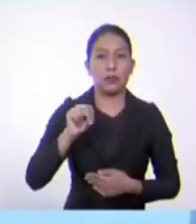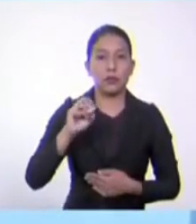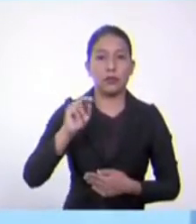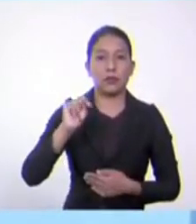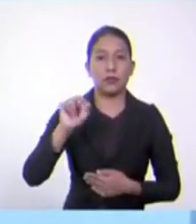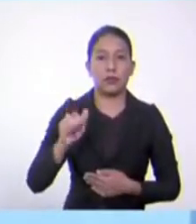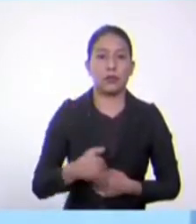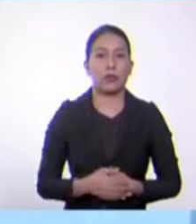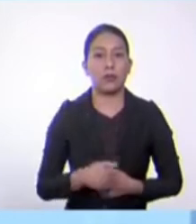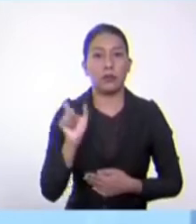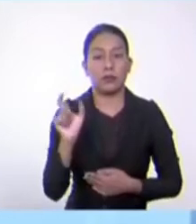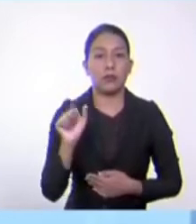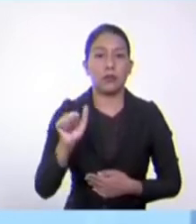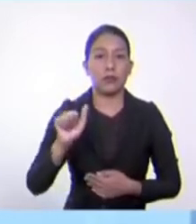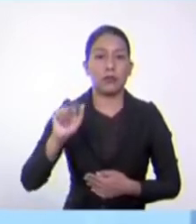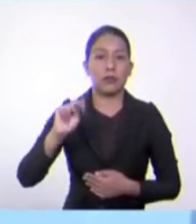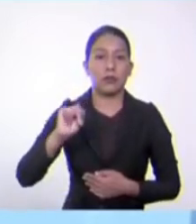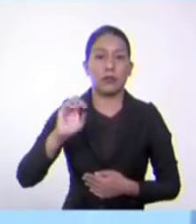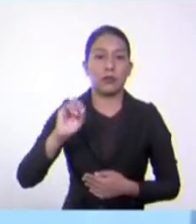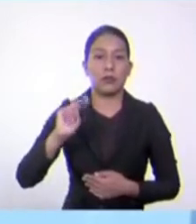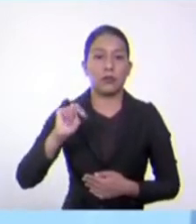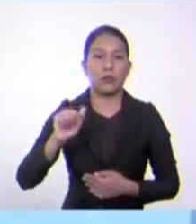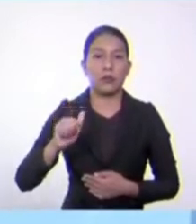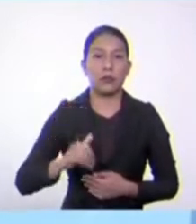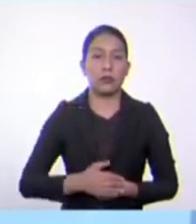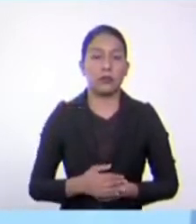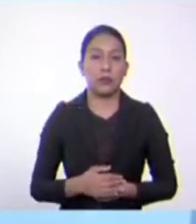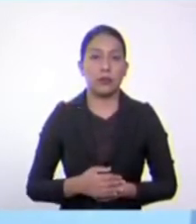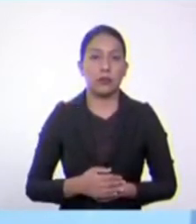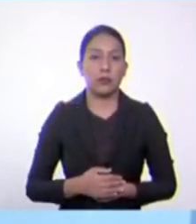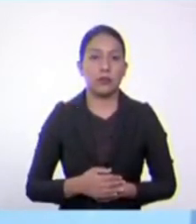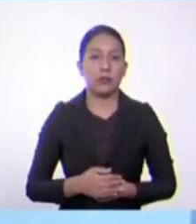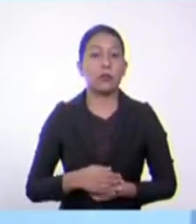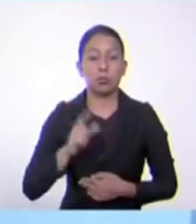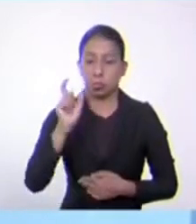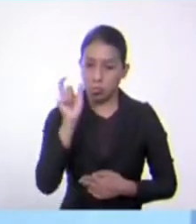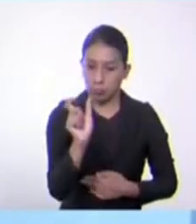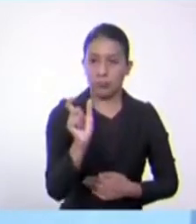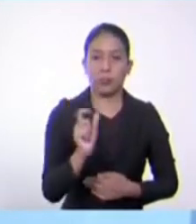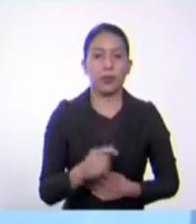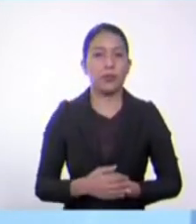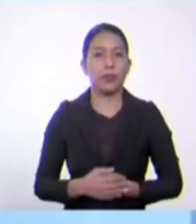es la palabra faltante anona. Y la ponemos acá.